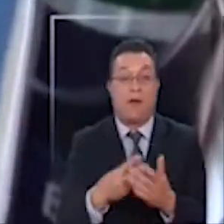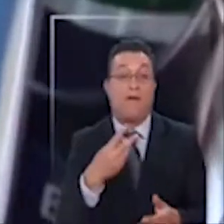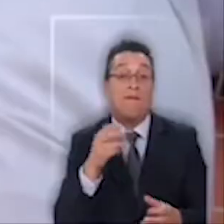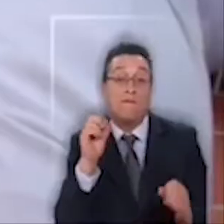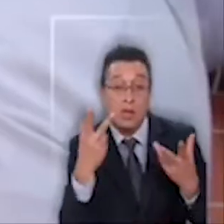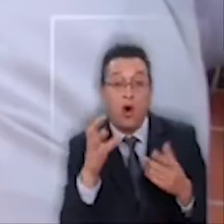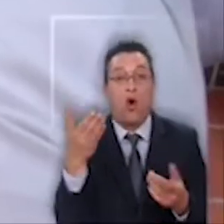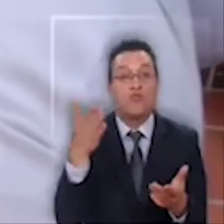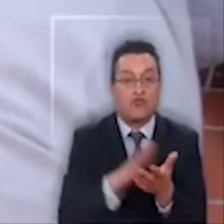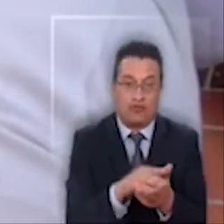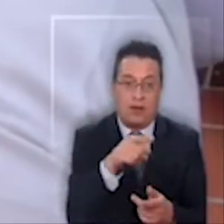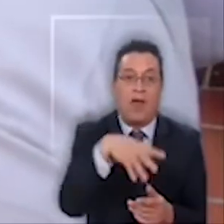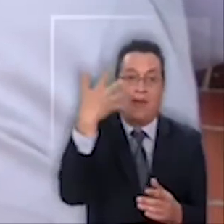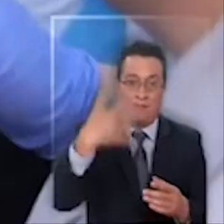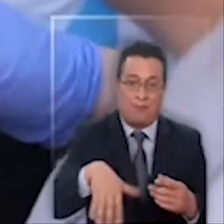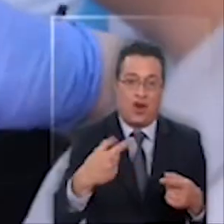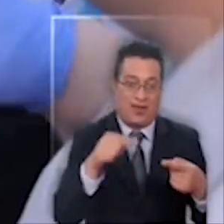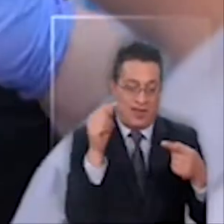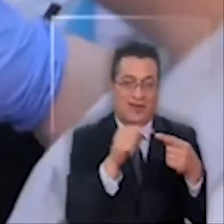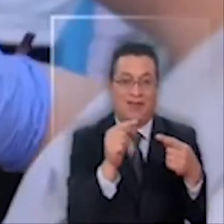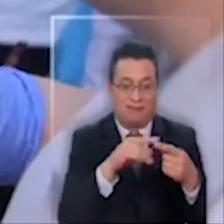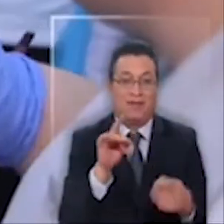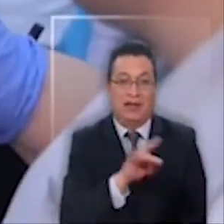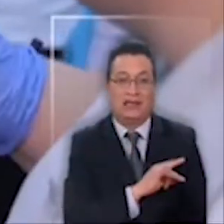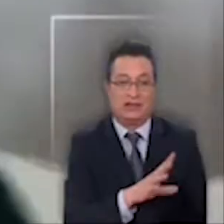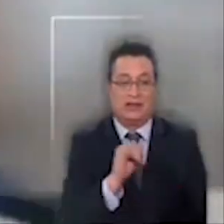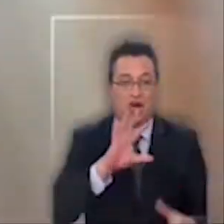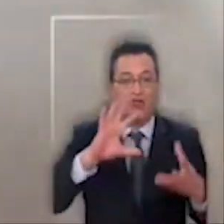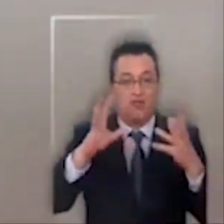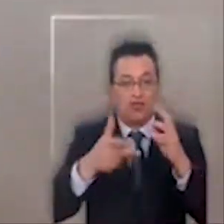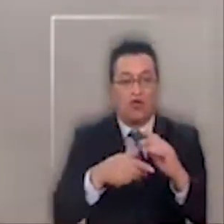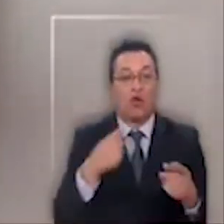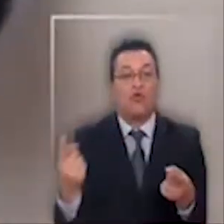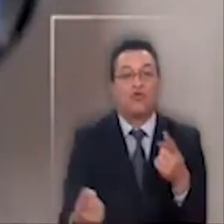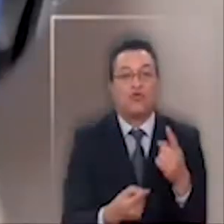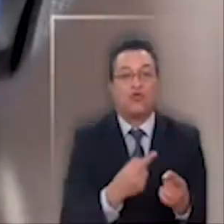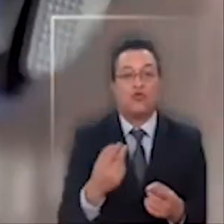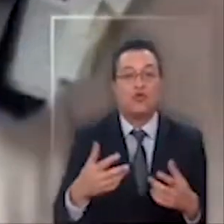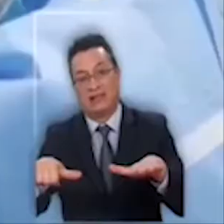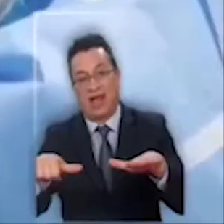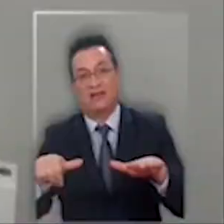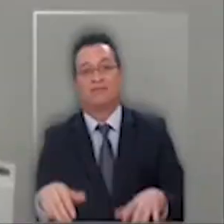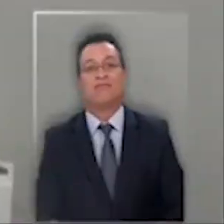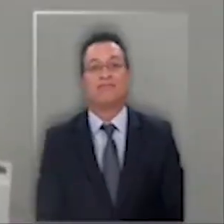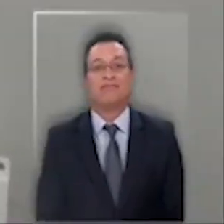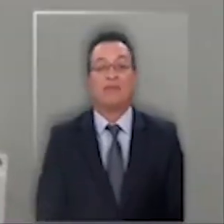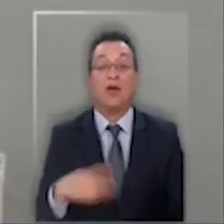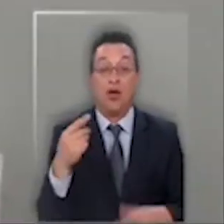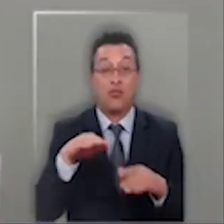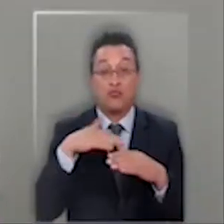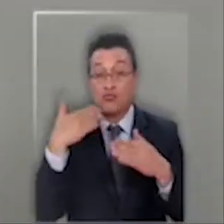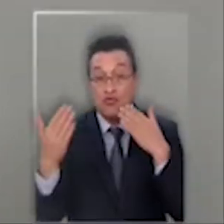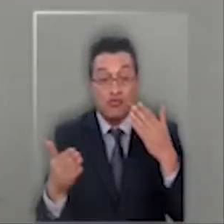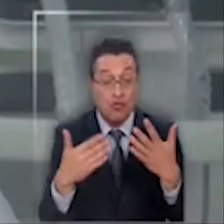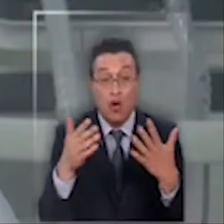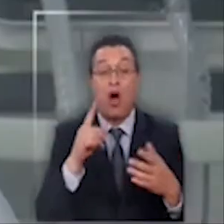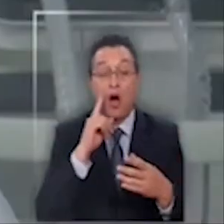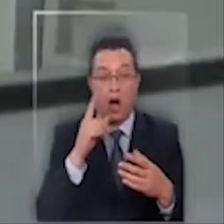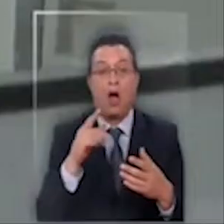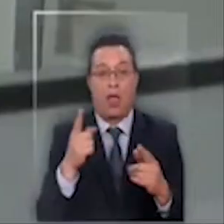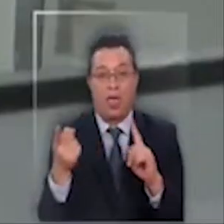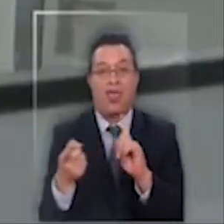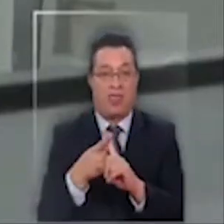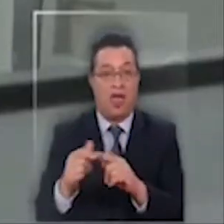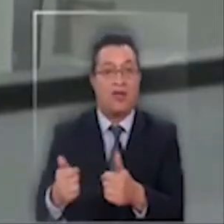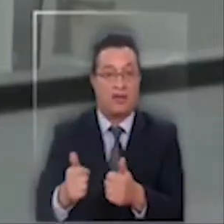humildad agradeció a quienes hicieron y ahora está en un proceso de evaluación de cuál es su condición instrumental de cada uno de ellos por otro